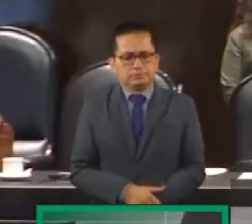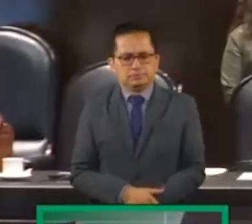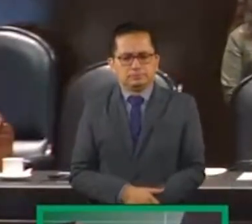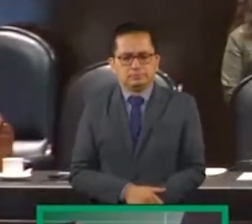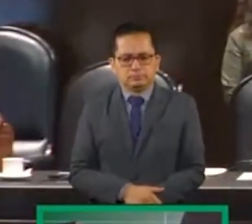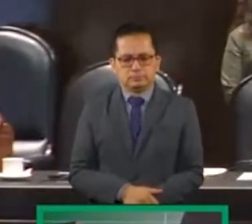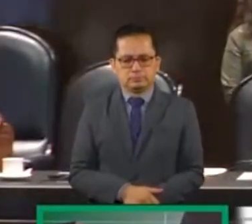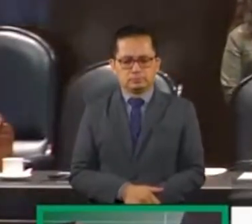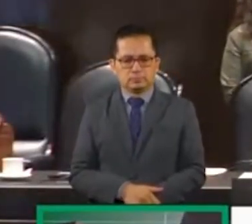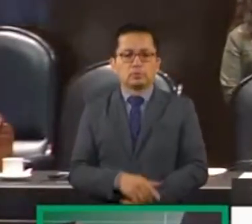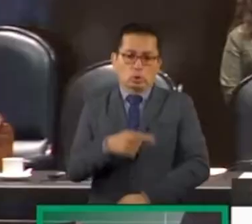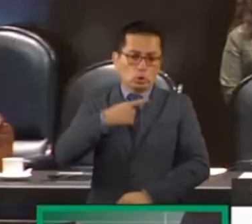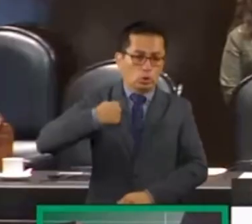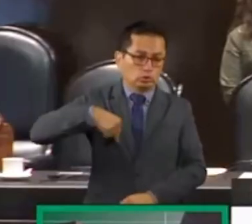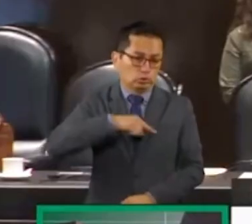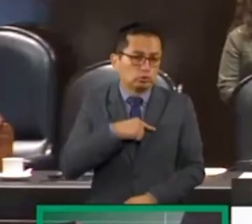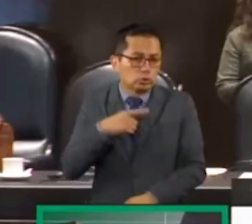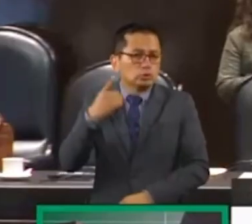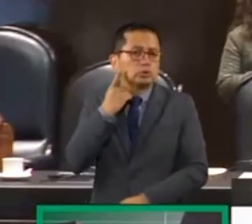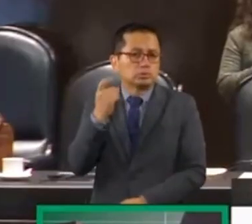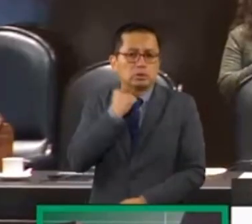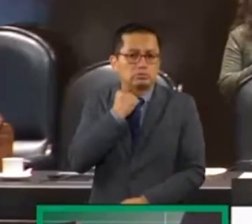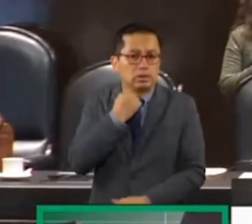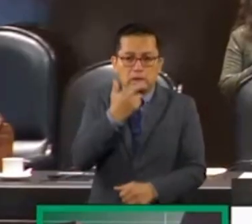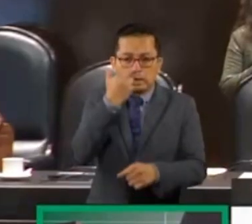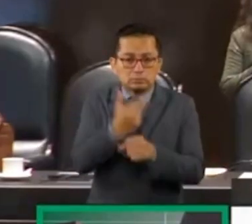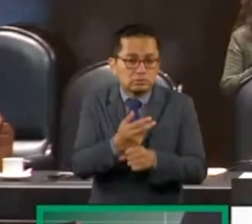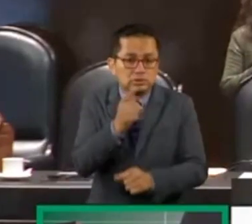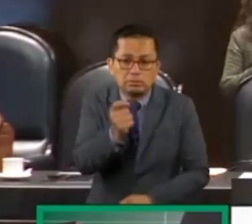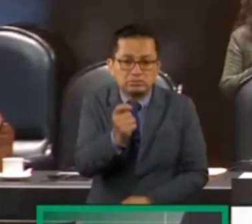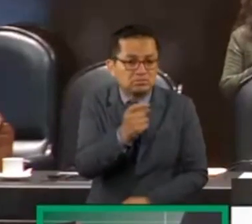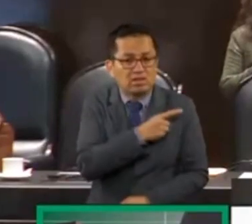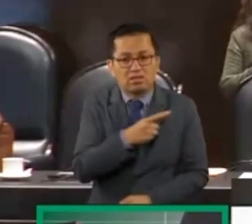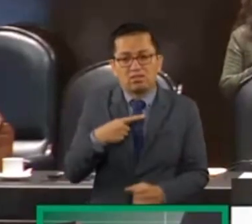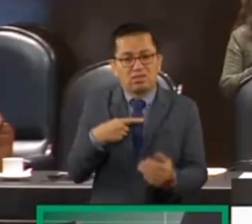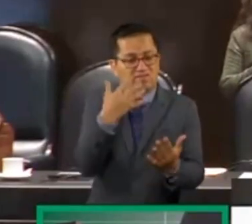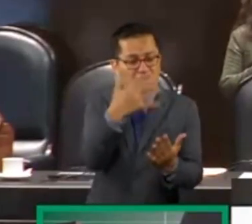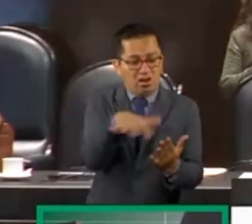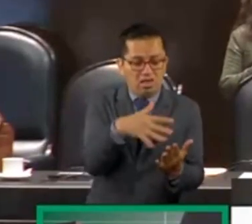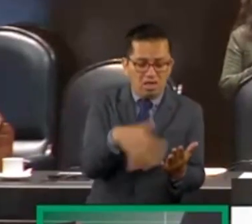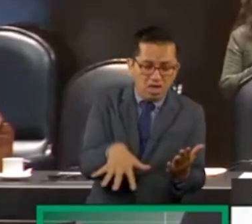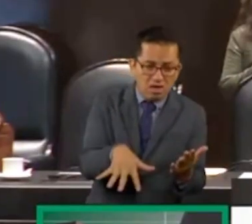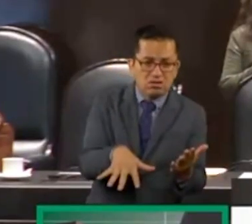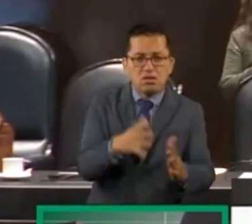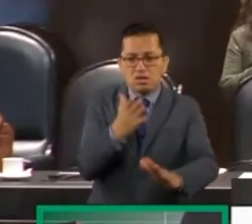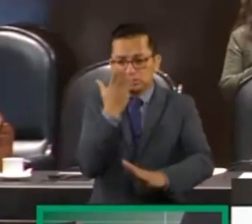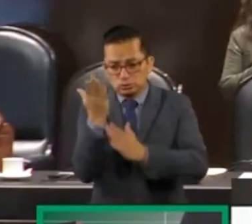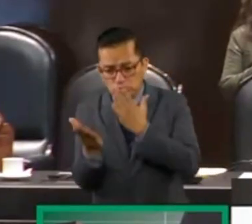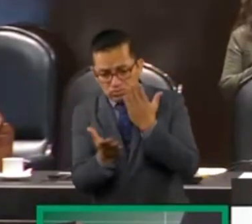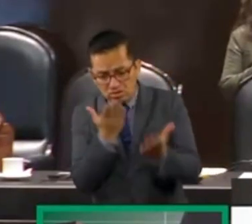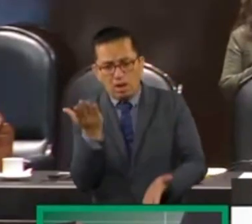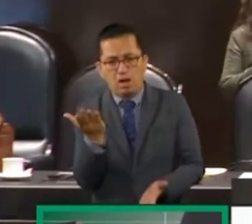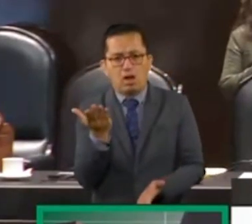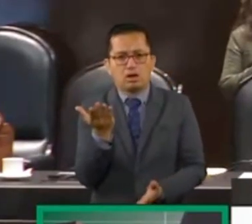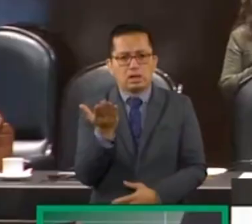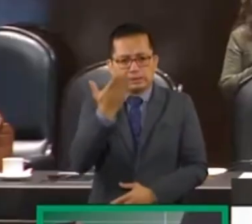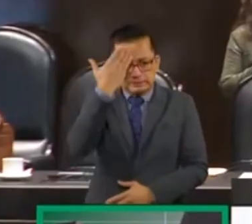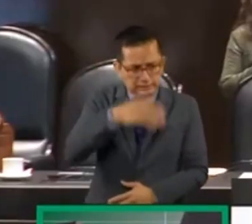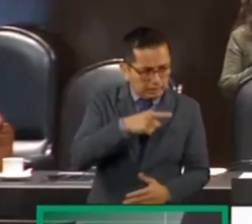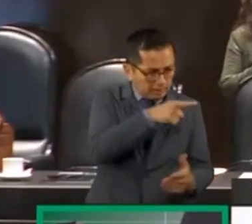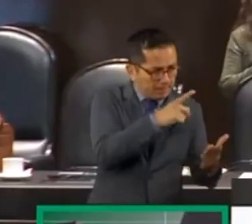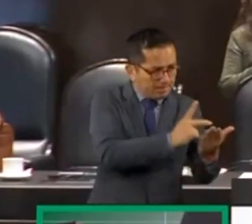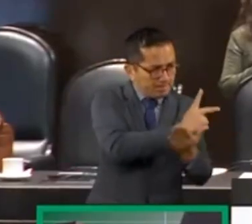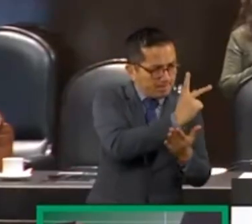función de nosotros como legisladores es leer, es estudiar, es conocer el Plan Nacional de